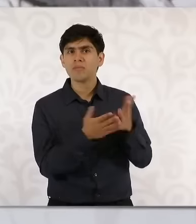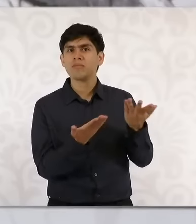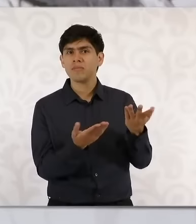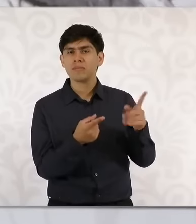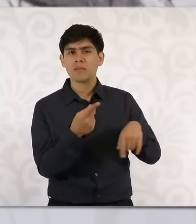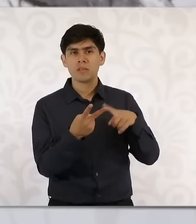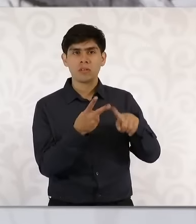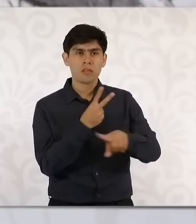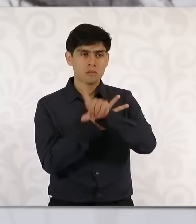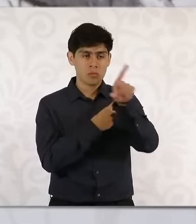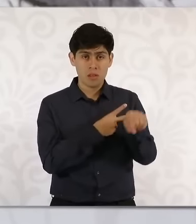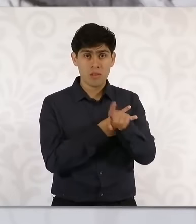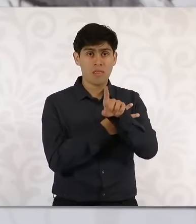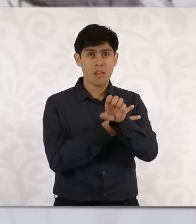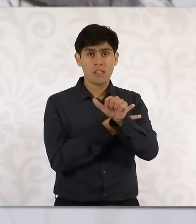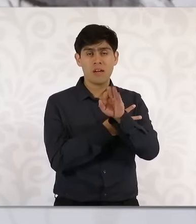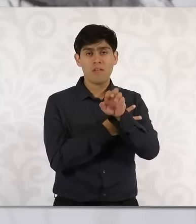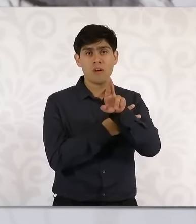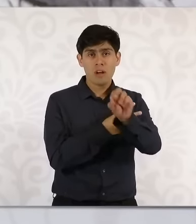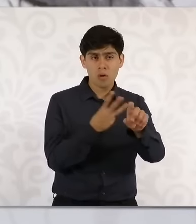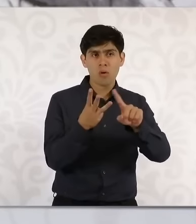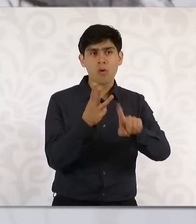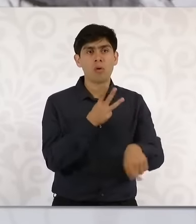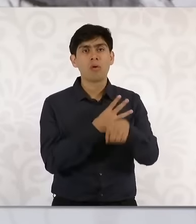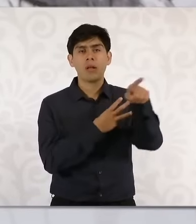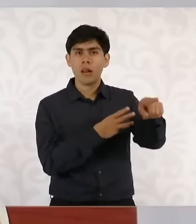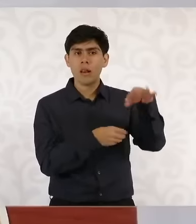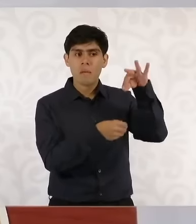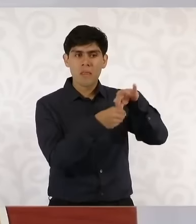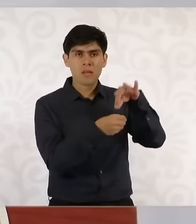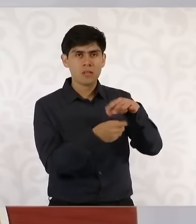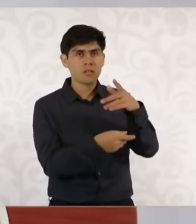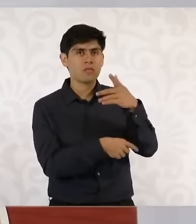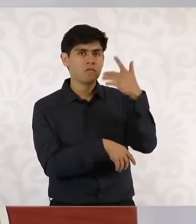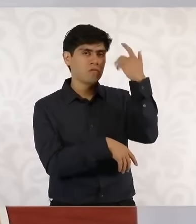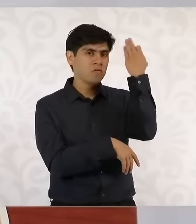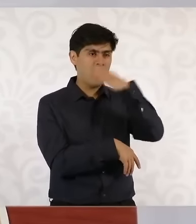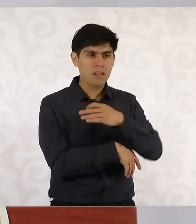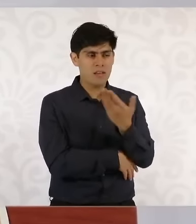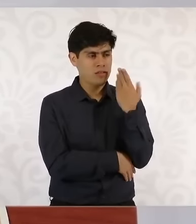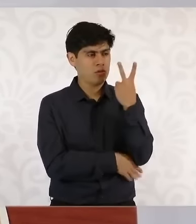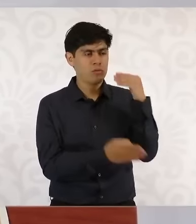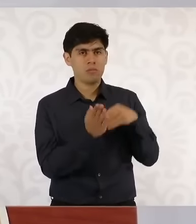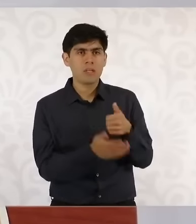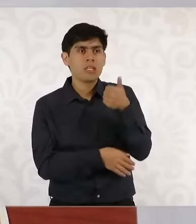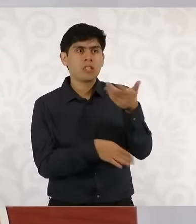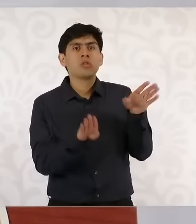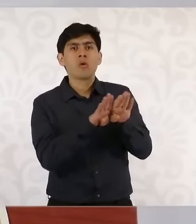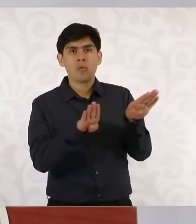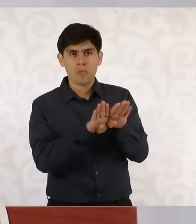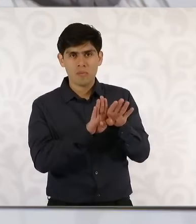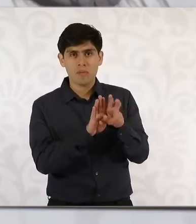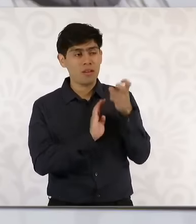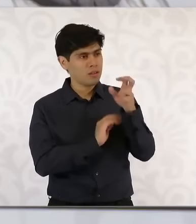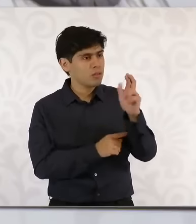fraude electoral del 2006? Hay que estarlo recordando, porque si no,